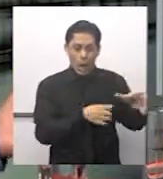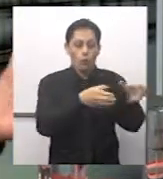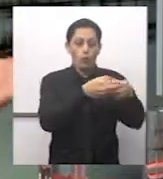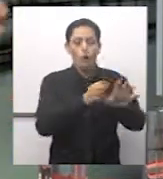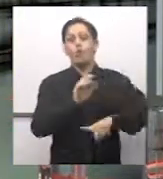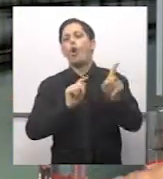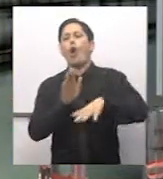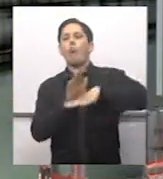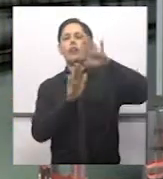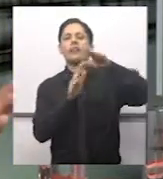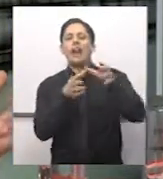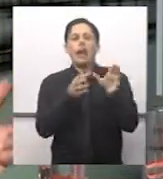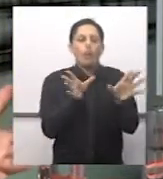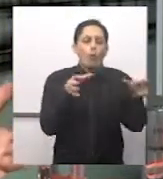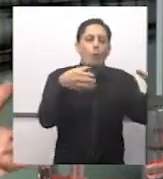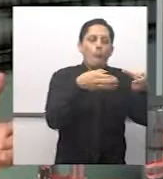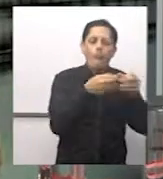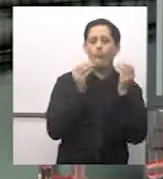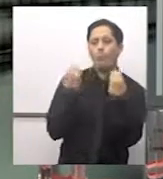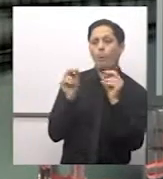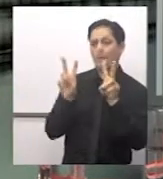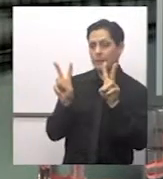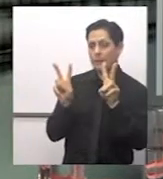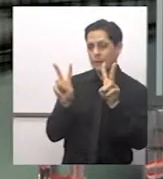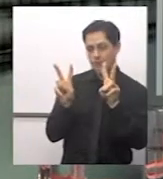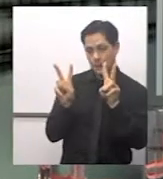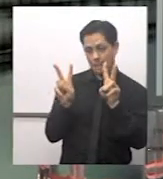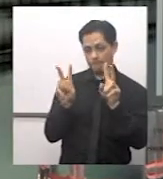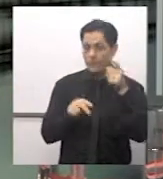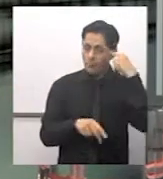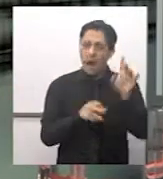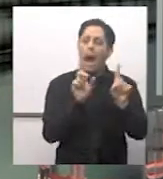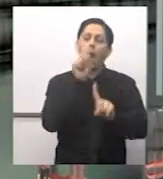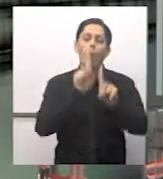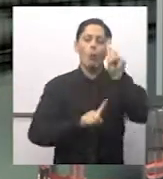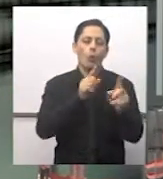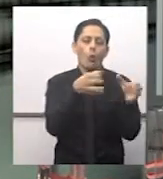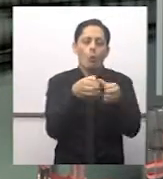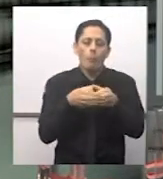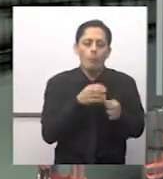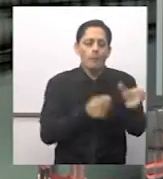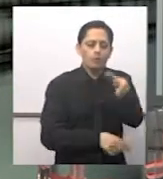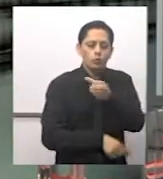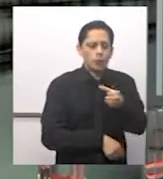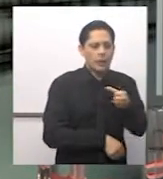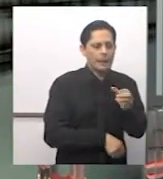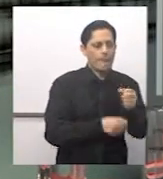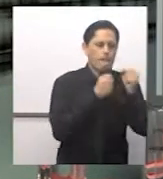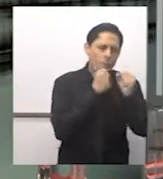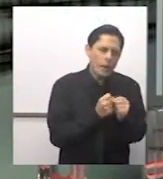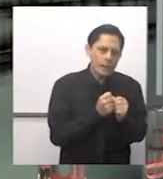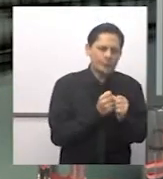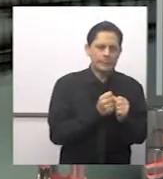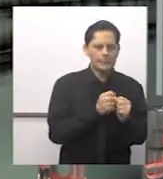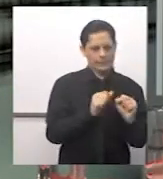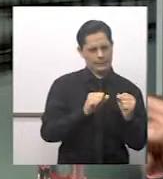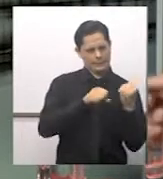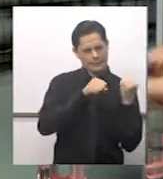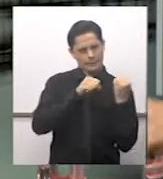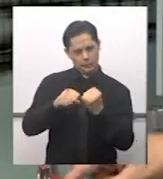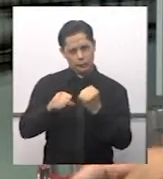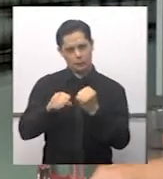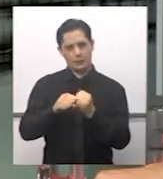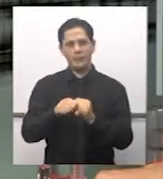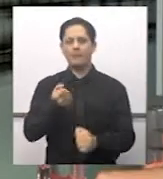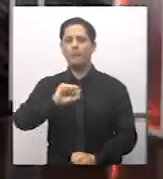mayoría de la población, es una población muy pacífica, pero hay algunos grupos de personas que pueden usar esto en forma violenta. ¿Se